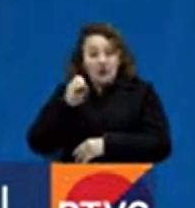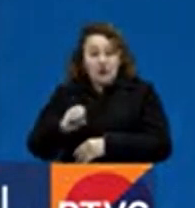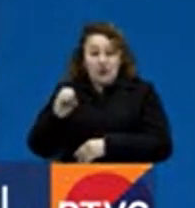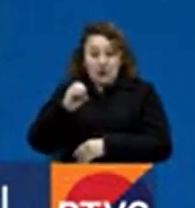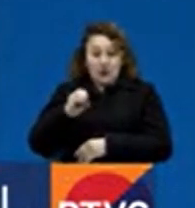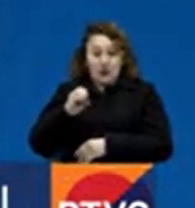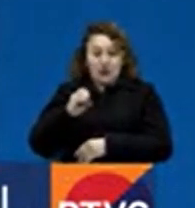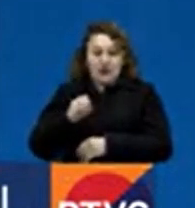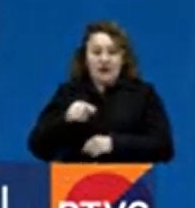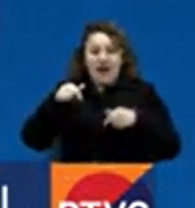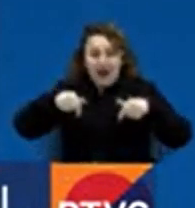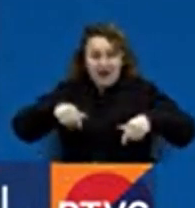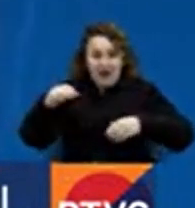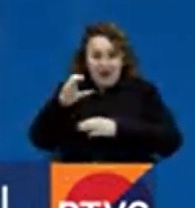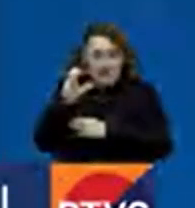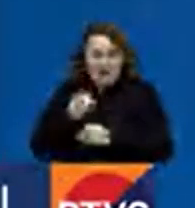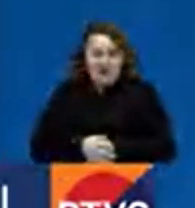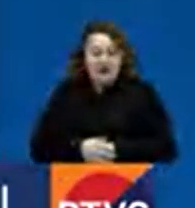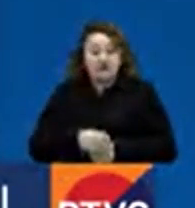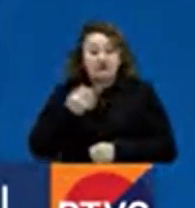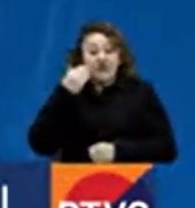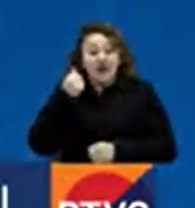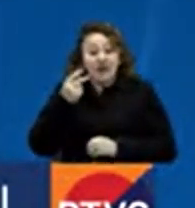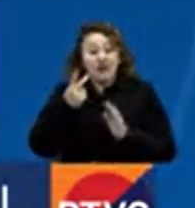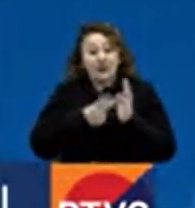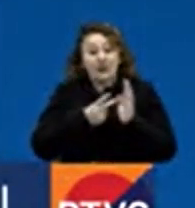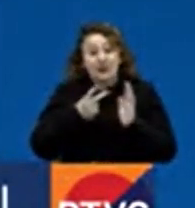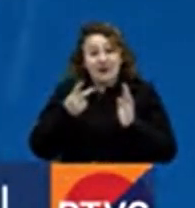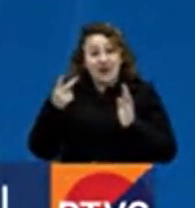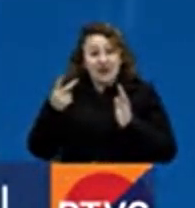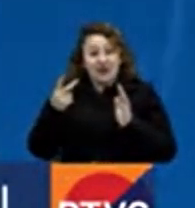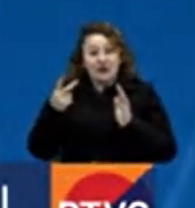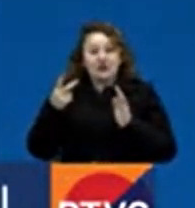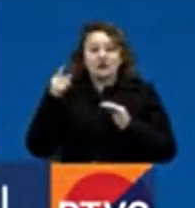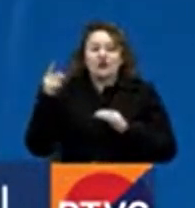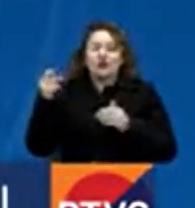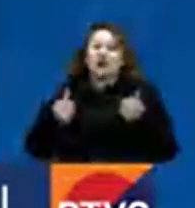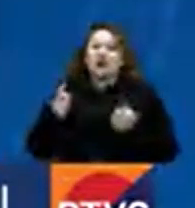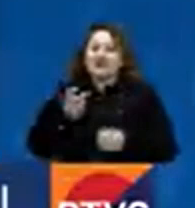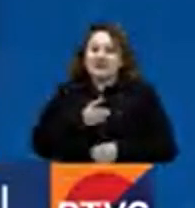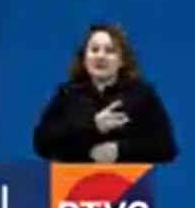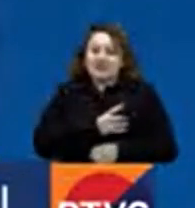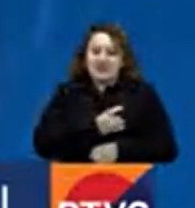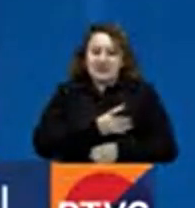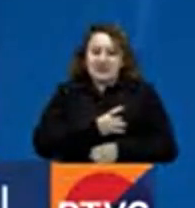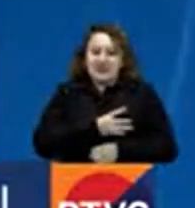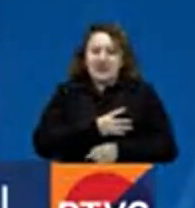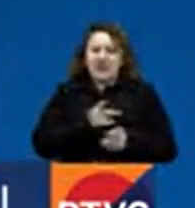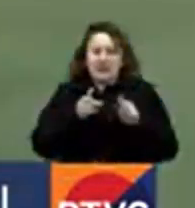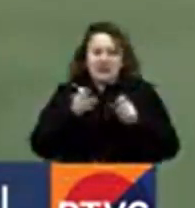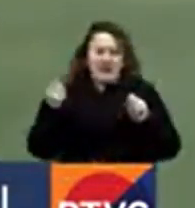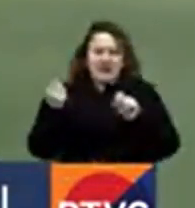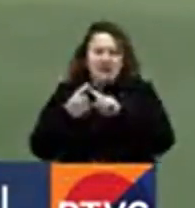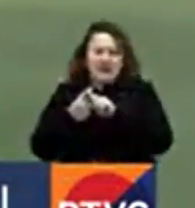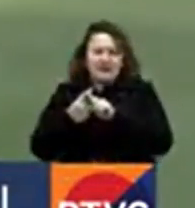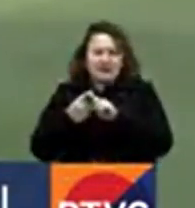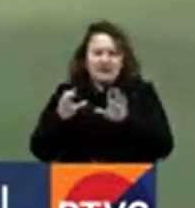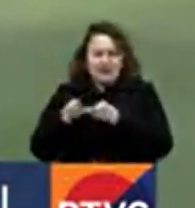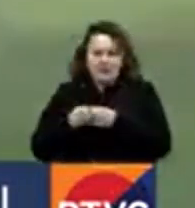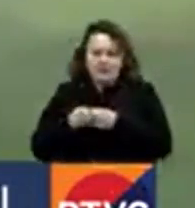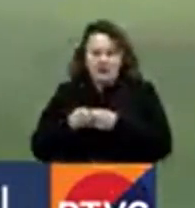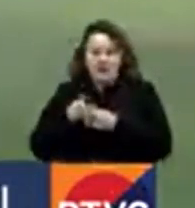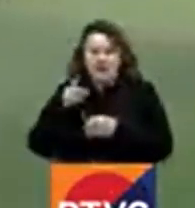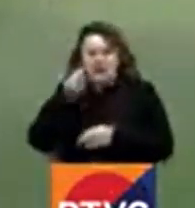país. Tapia estuvo en 2022 con Santiago Morning de Chile. También había hecho parte de equipos como Atlético